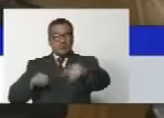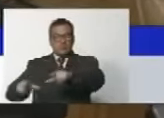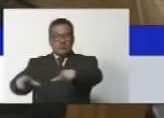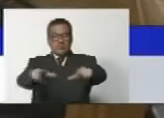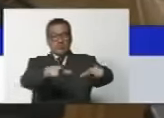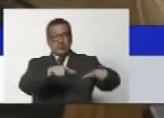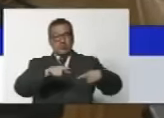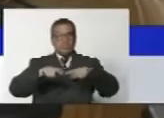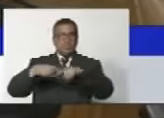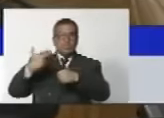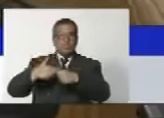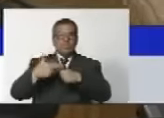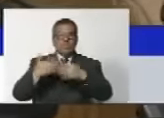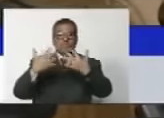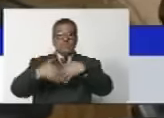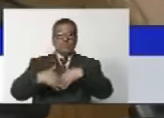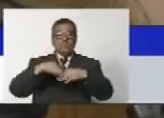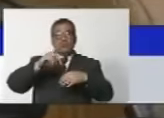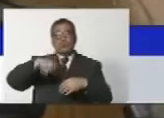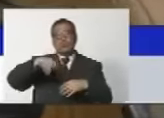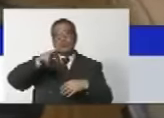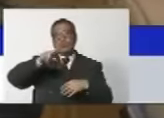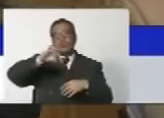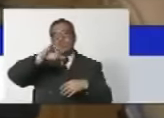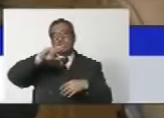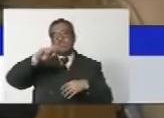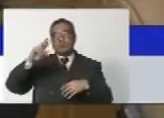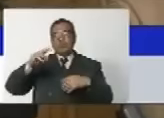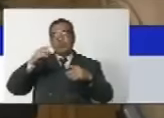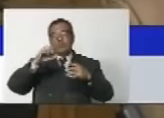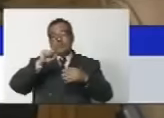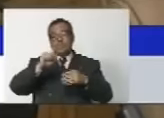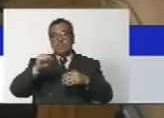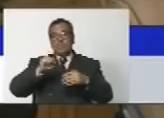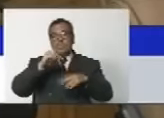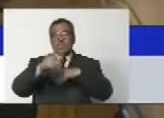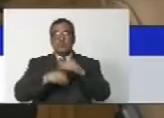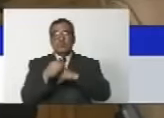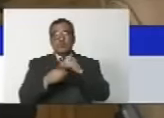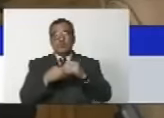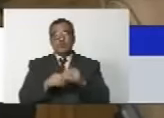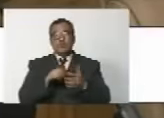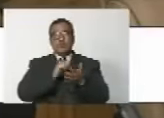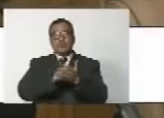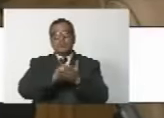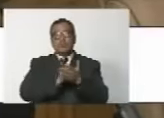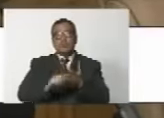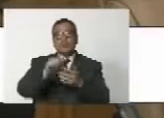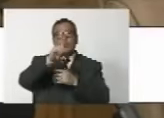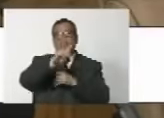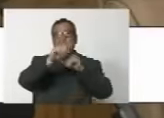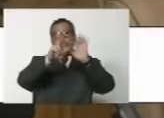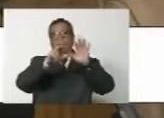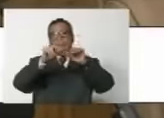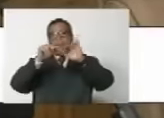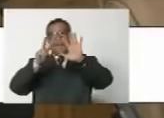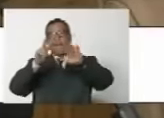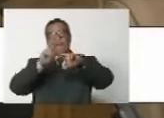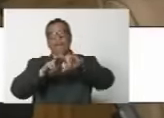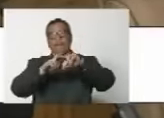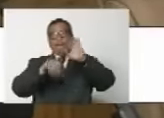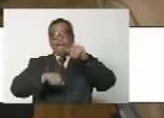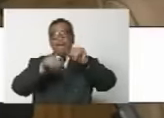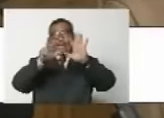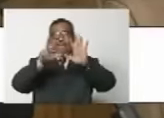área de la empresa mixta Petroquiriquiri Sociedad Anónima, de conformidad a lo consagrado en el artículo 187,